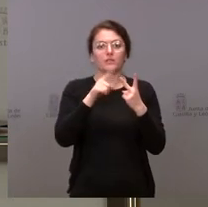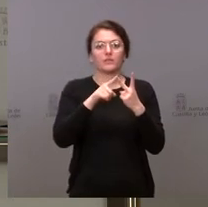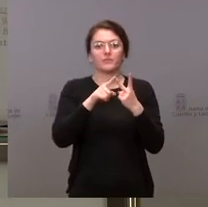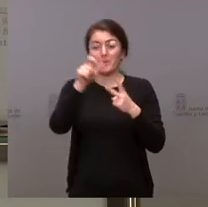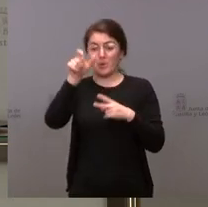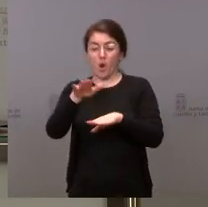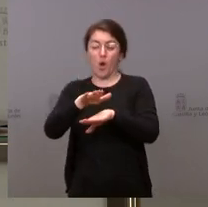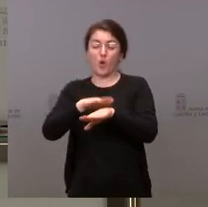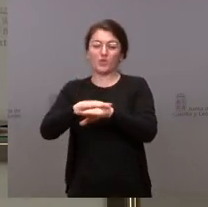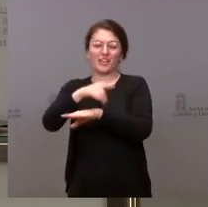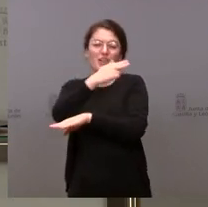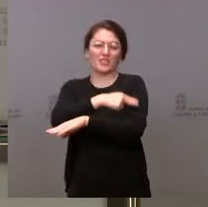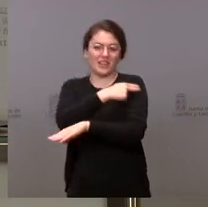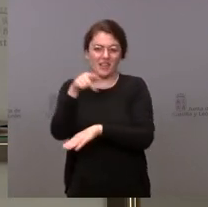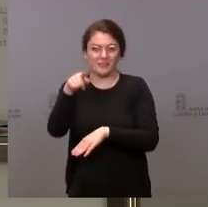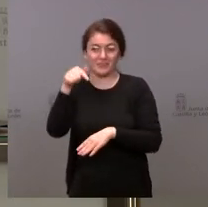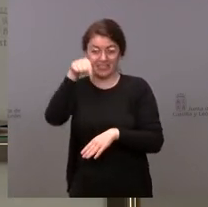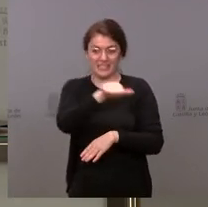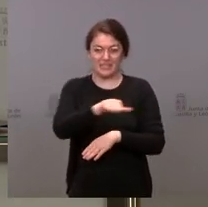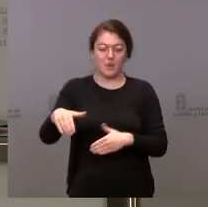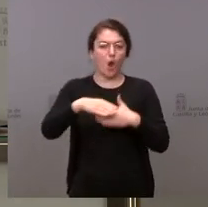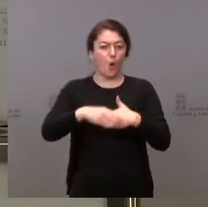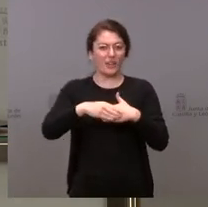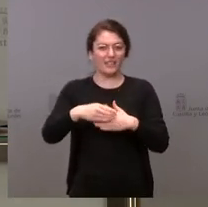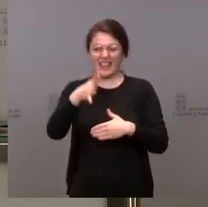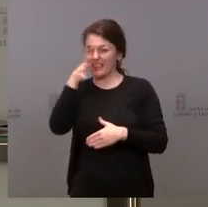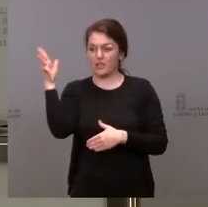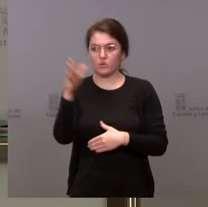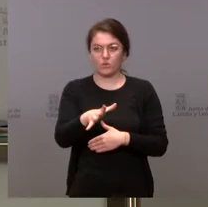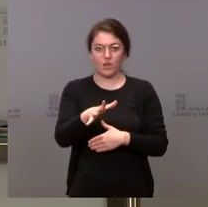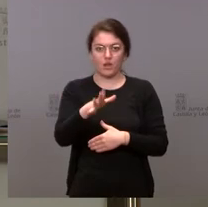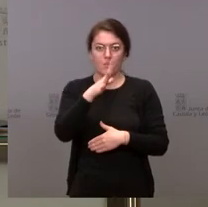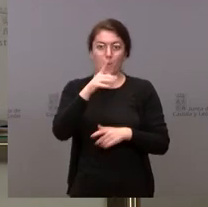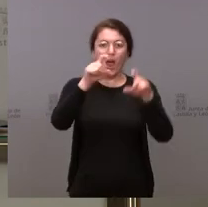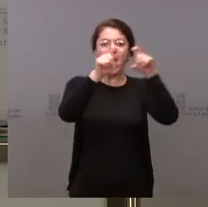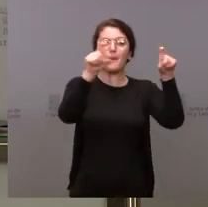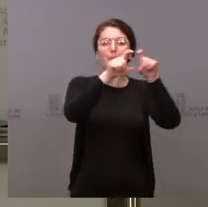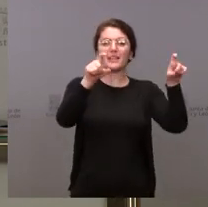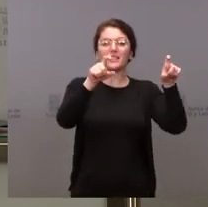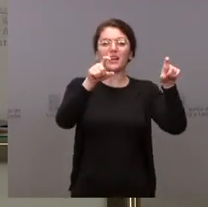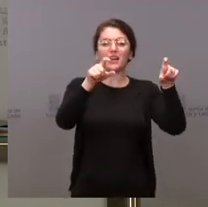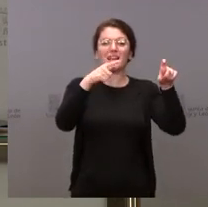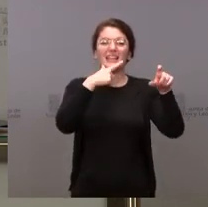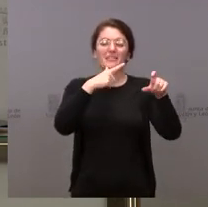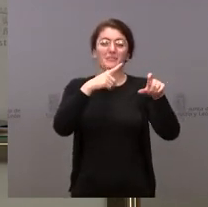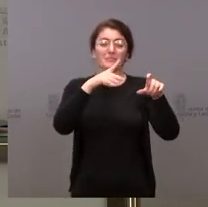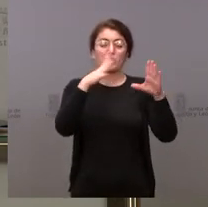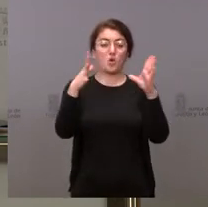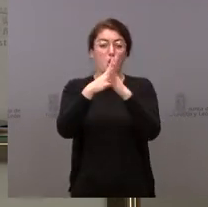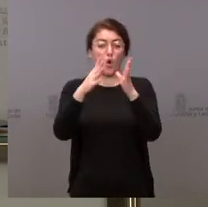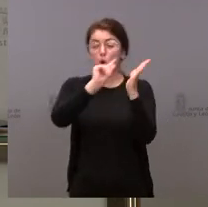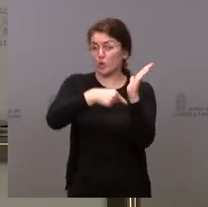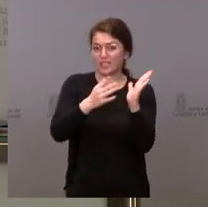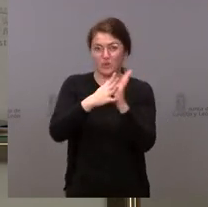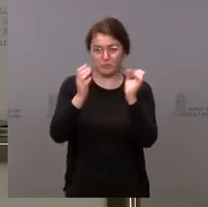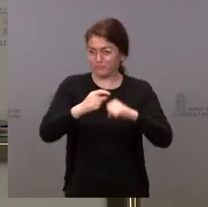esta semana el sindicato ugt ha denunciado un incumplimiento de ambuibérica del contrato que tiene con la junta en materia de falta de personal